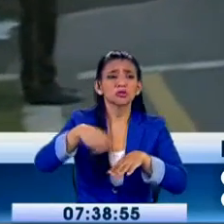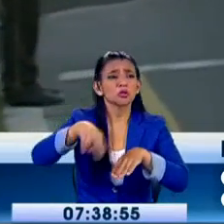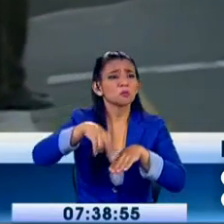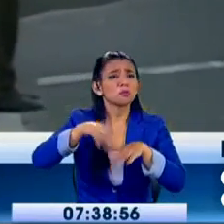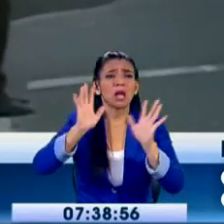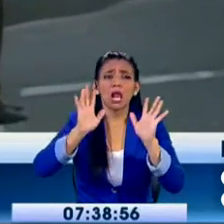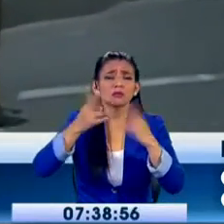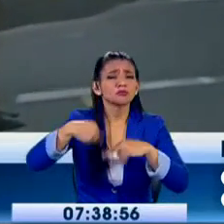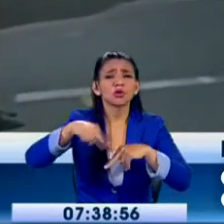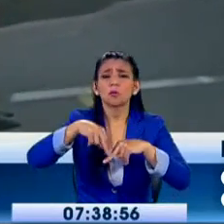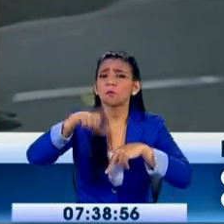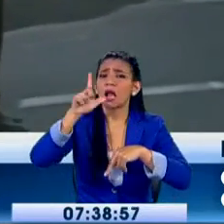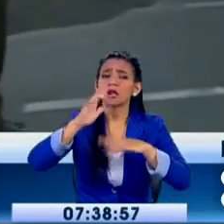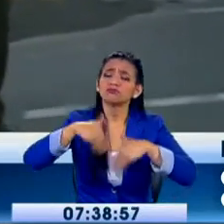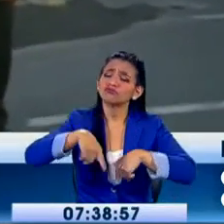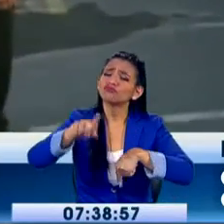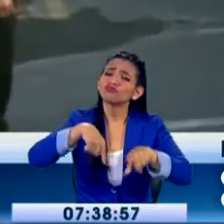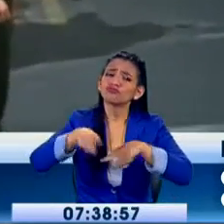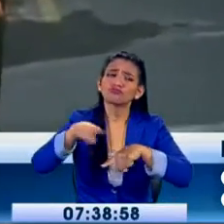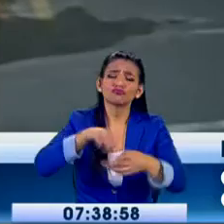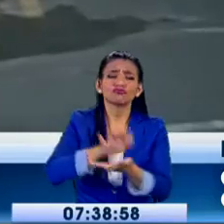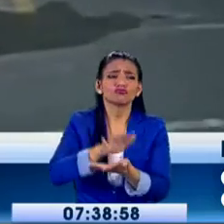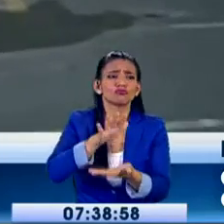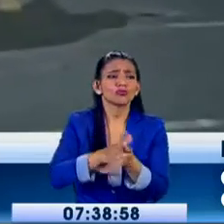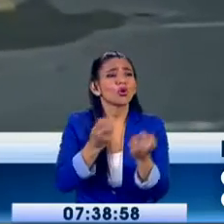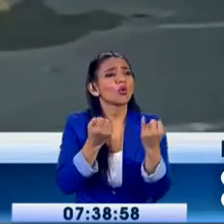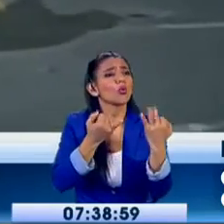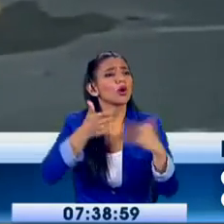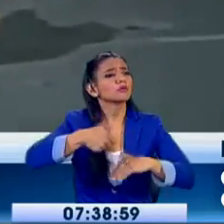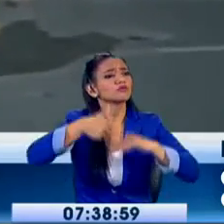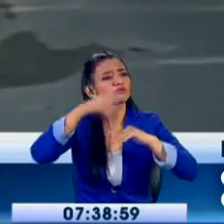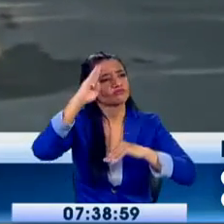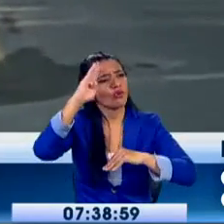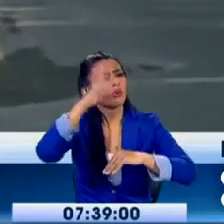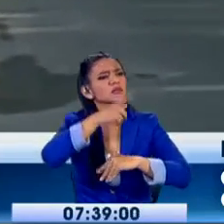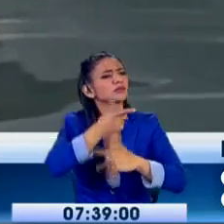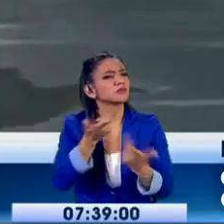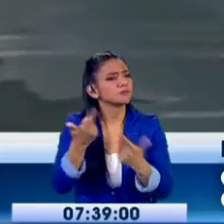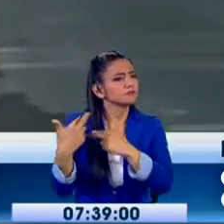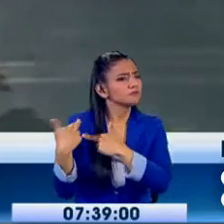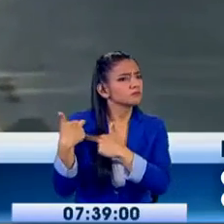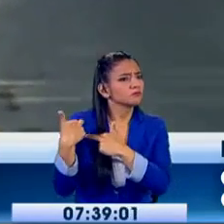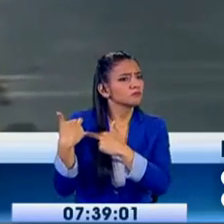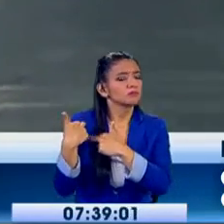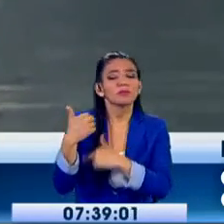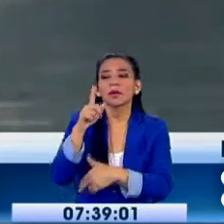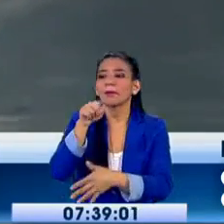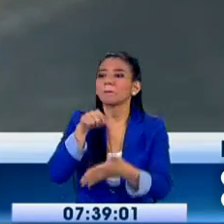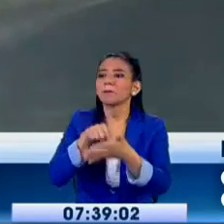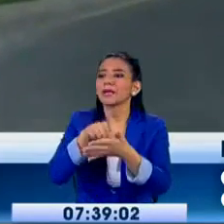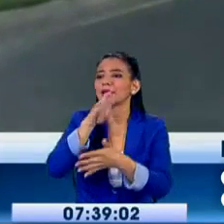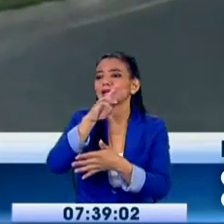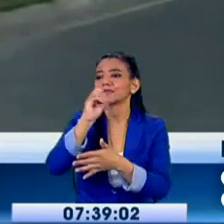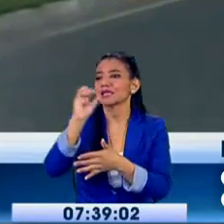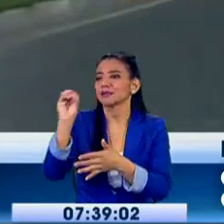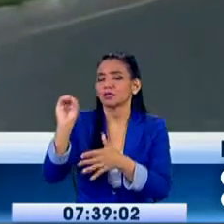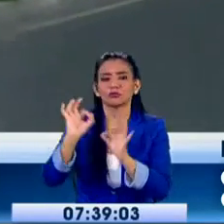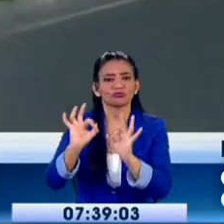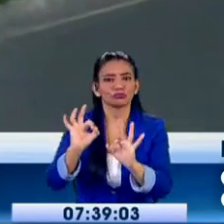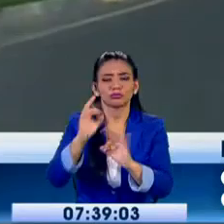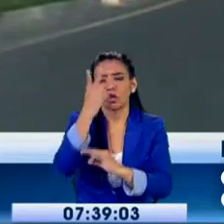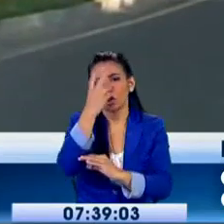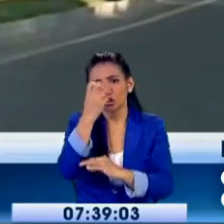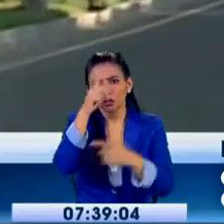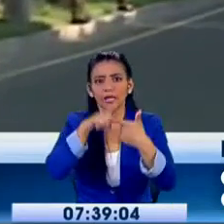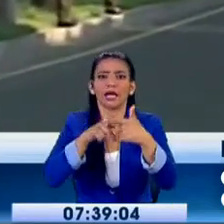mayores reportes de novedades en el sector. ¿Cuántos agentes están a cargo de este operativo? Alrededor de 1.600 estamos, como le dije, en los hoteles,